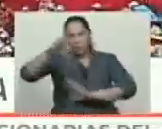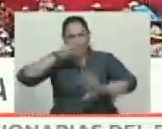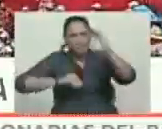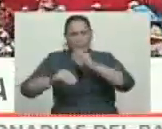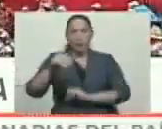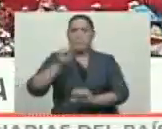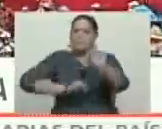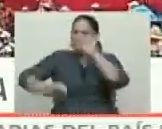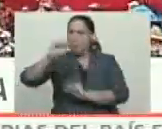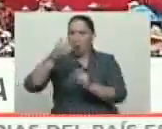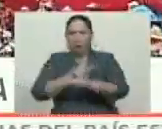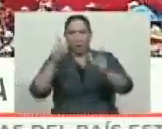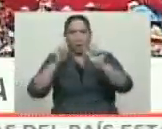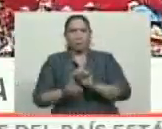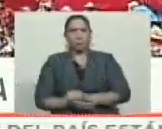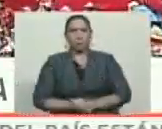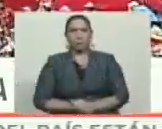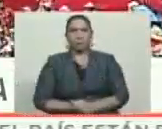defender sus libertades.